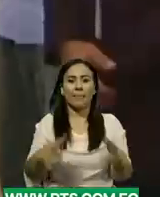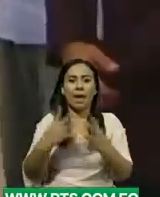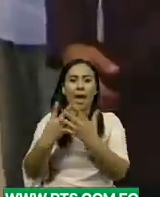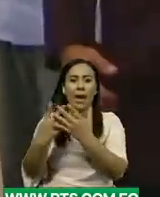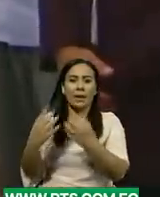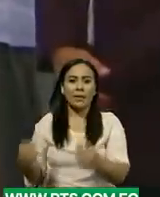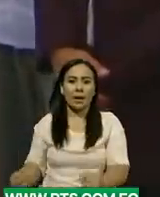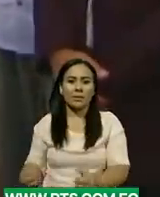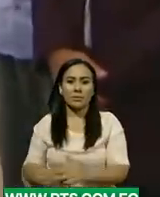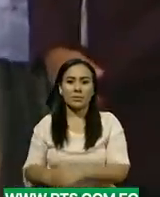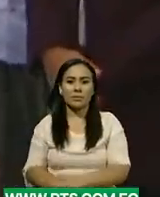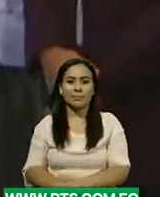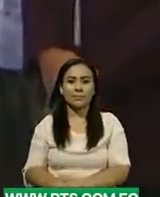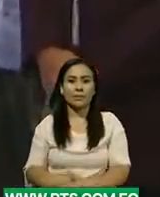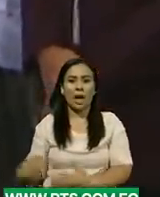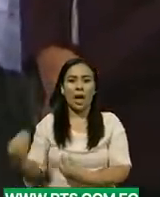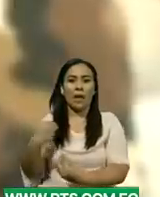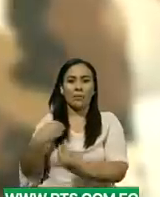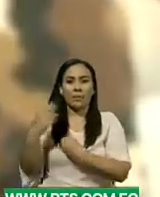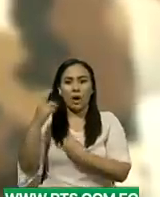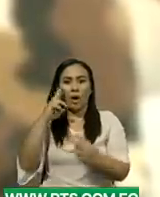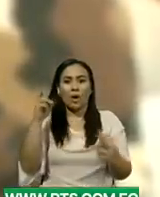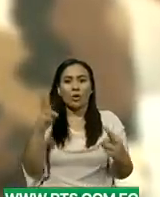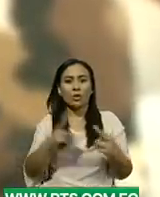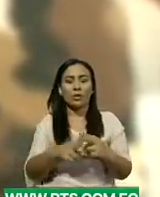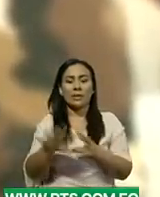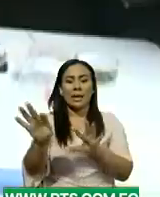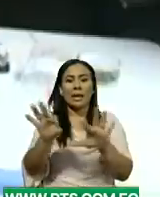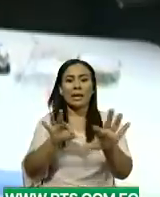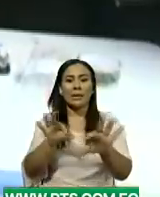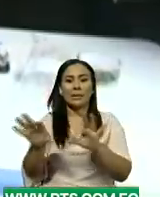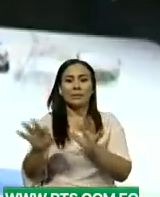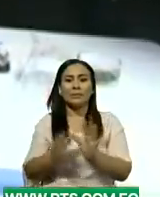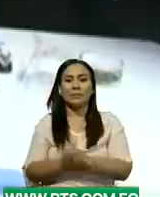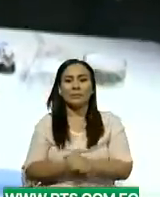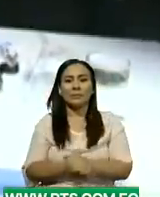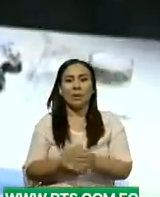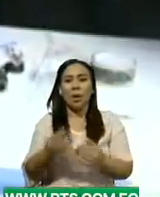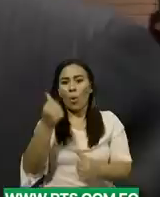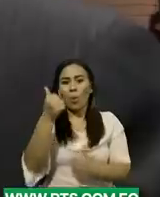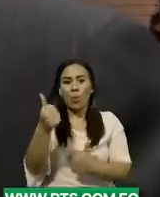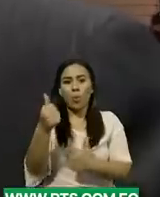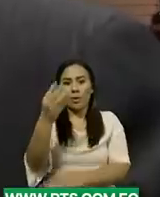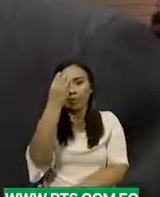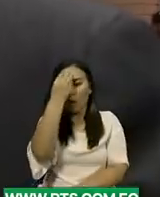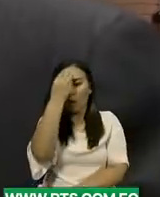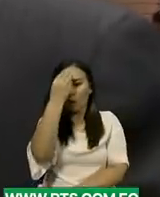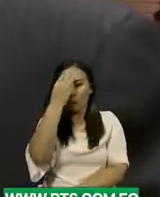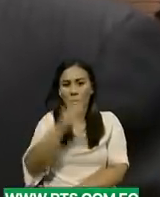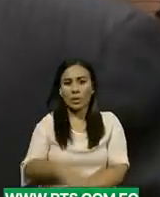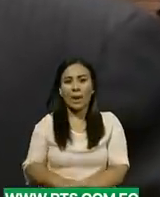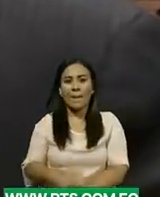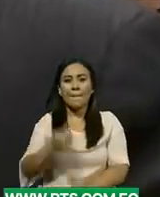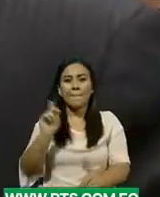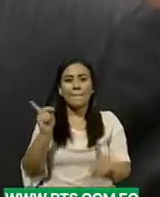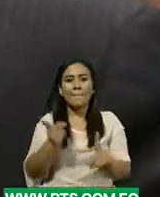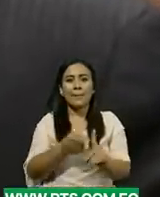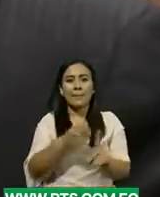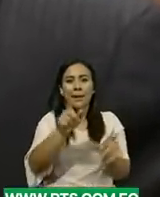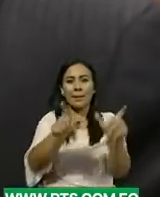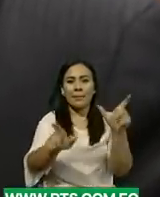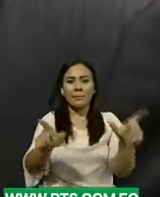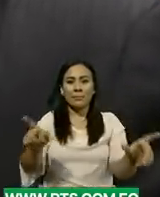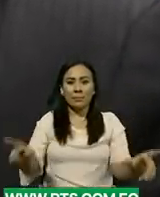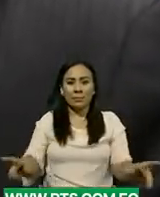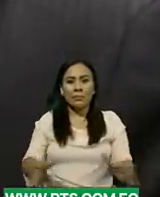de su libertad, según se conoció. Fueron seleccionados debido a su buena conducta. Son los primeros ciudadanos en el país que